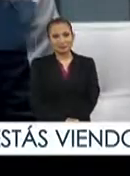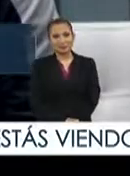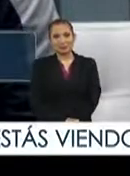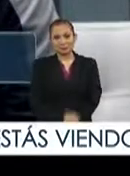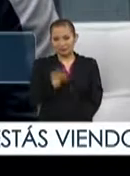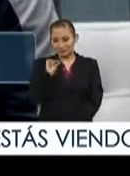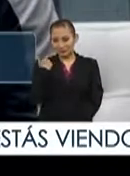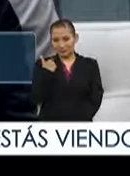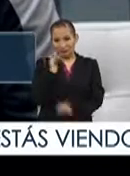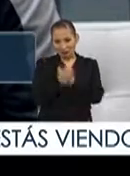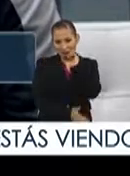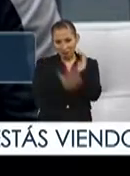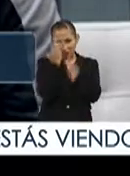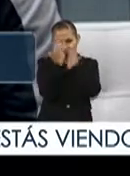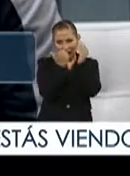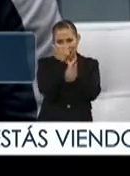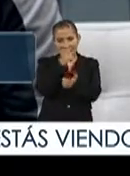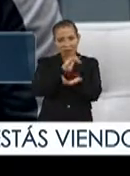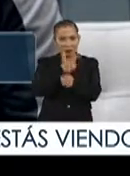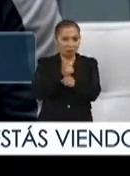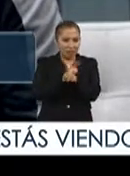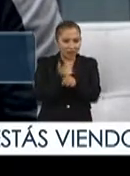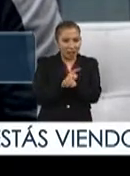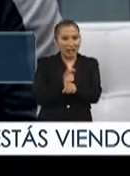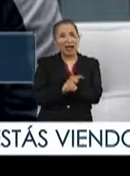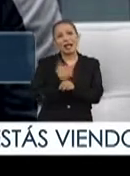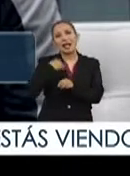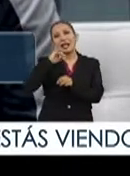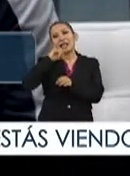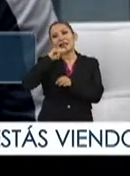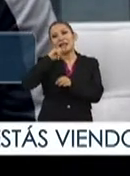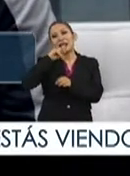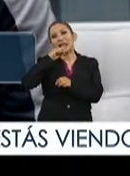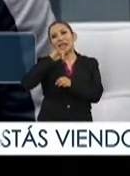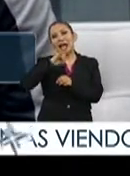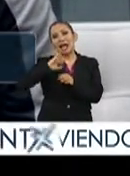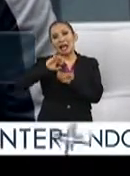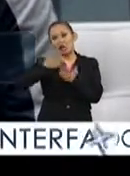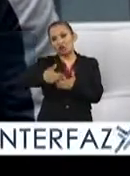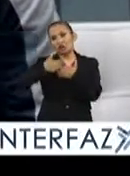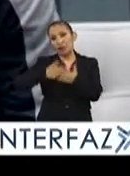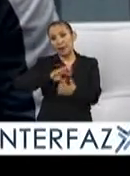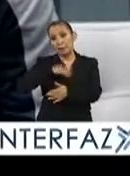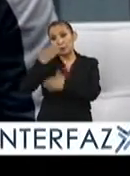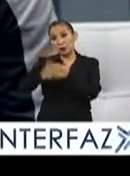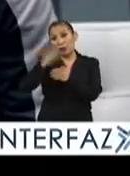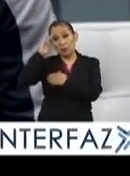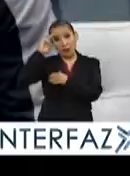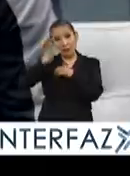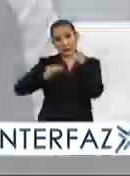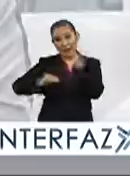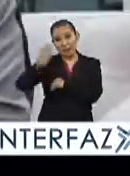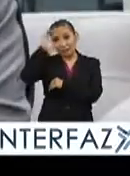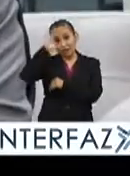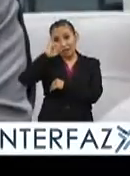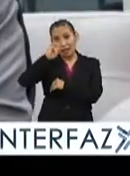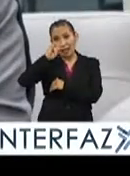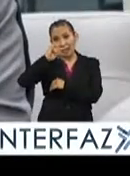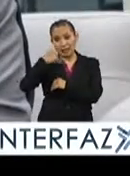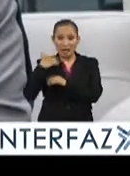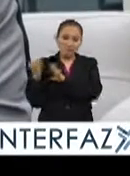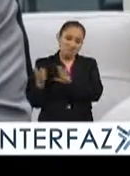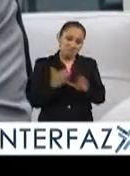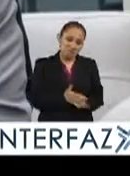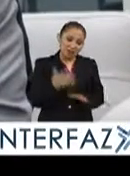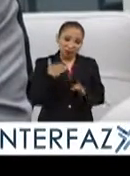Acabo de graduarme de la carrera de Ingeniería Industrial y de Sistemas y estoy por ingresar a la maestría en Ciencias de la Ingeniería. Al final del